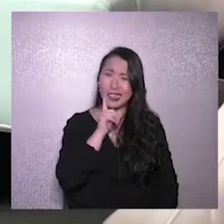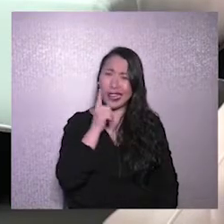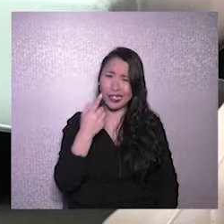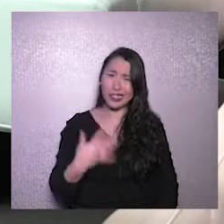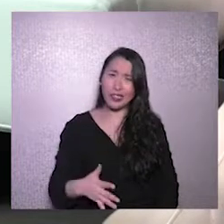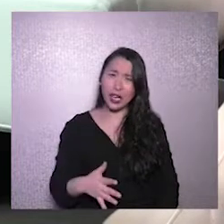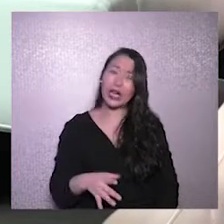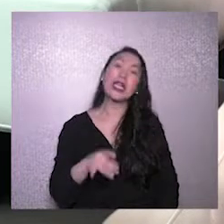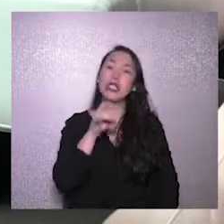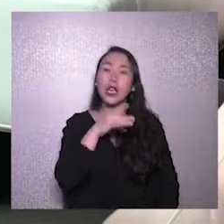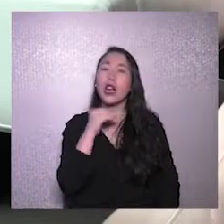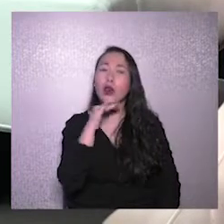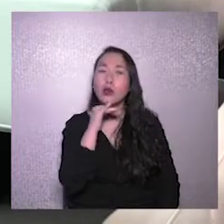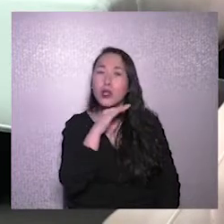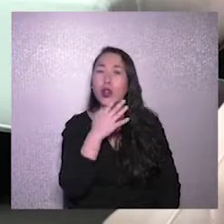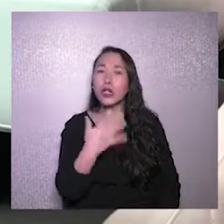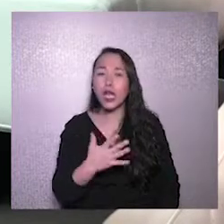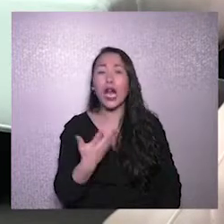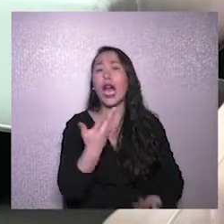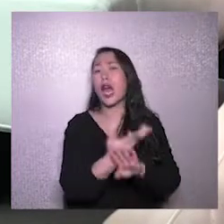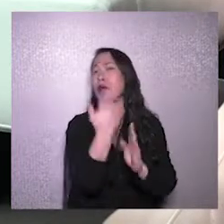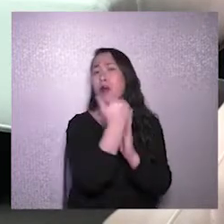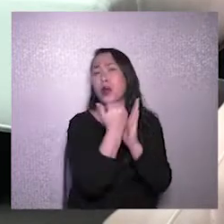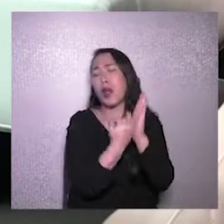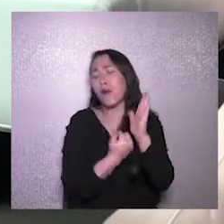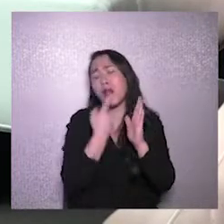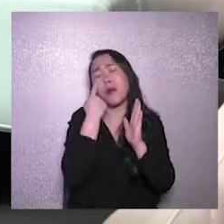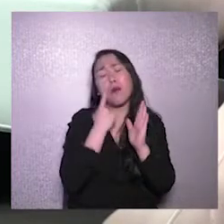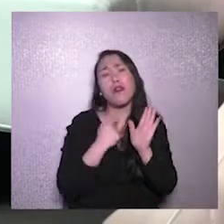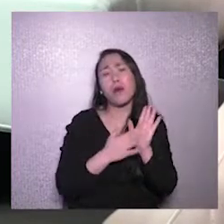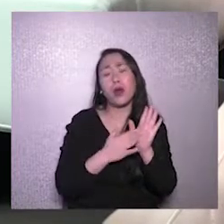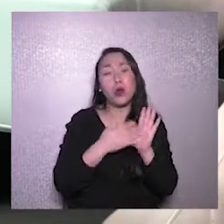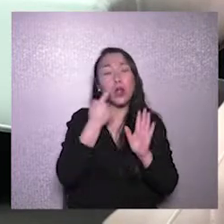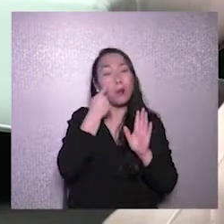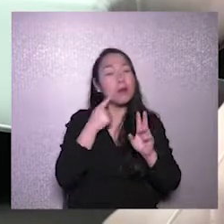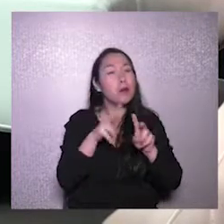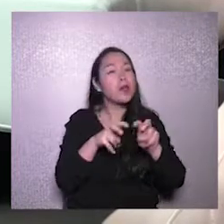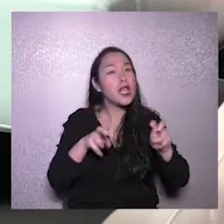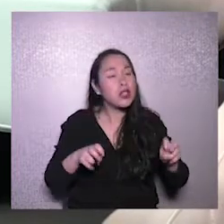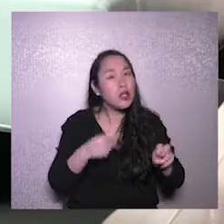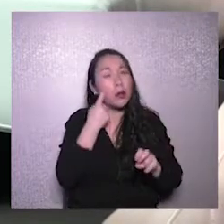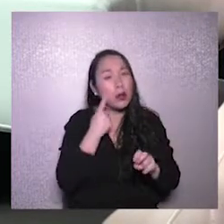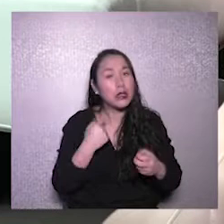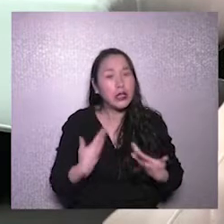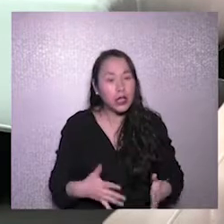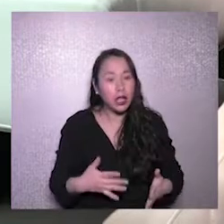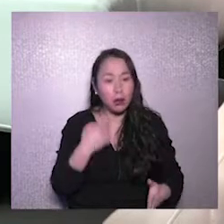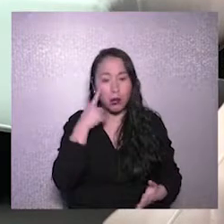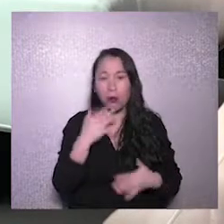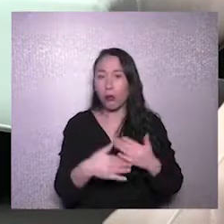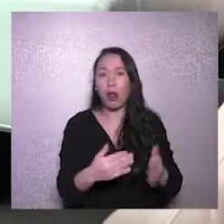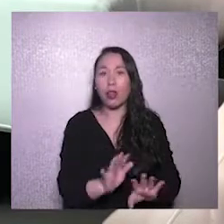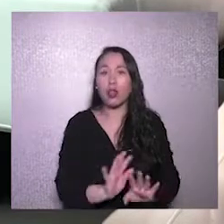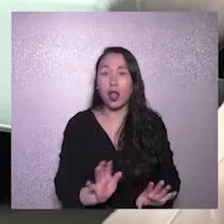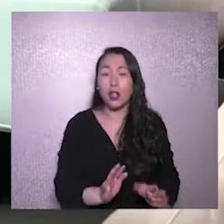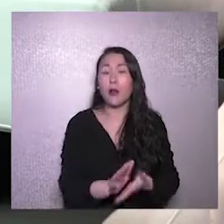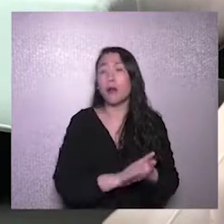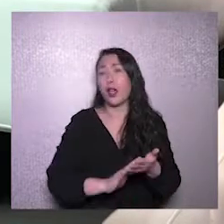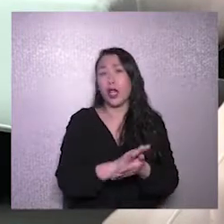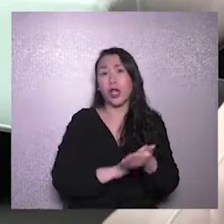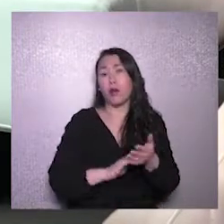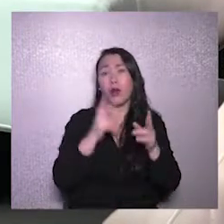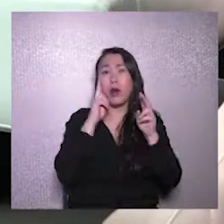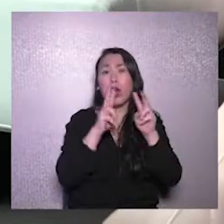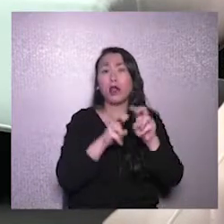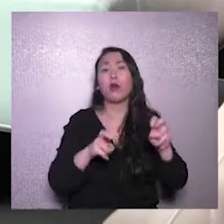las ha implementado, se han hecho programas pilotos, se han hecho estudios pilotos, pero no ha pasado nada. Ejemplo, grandes estudios con